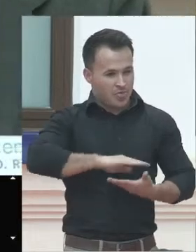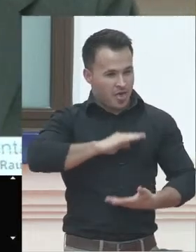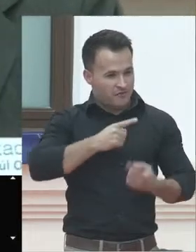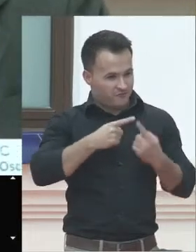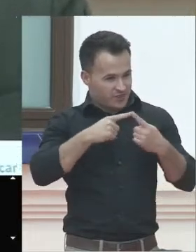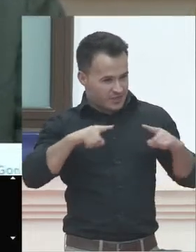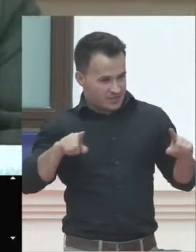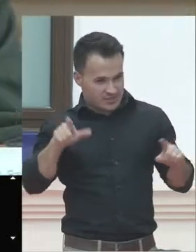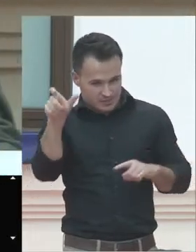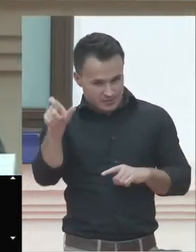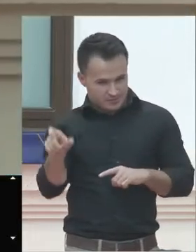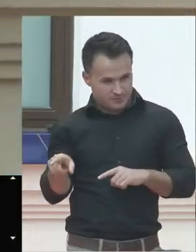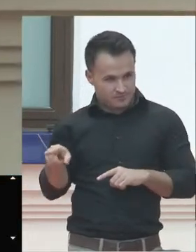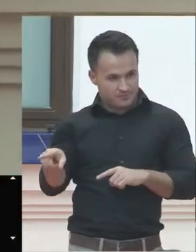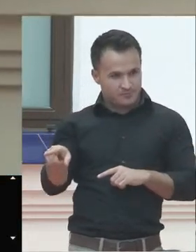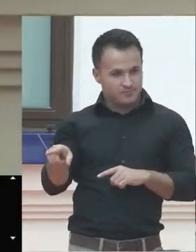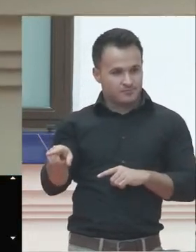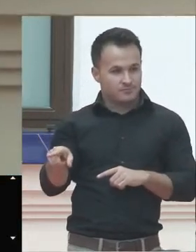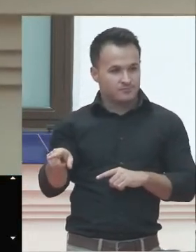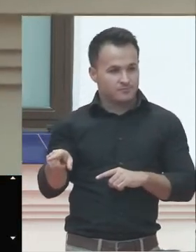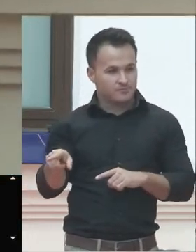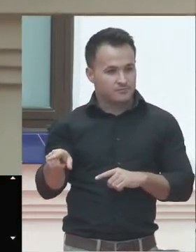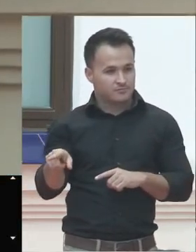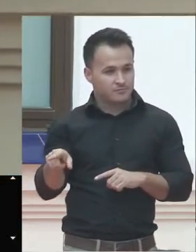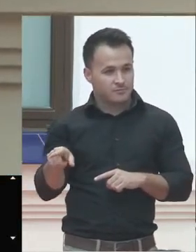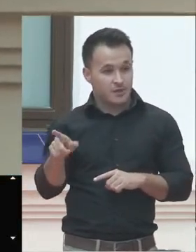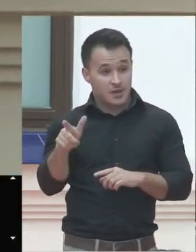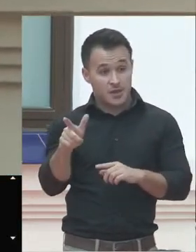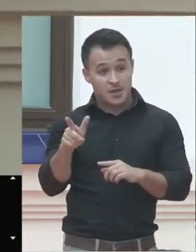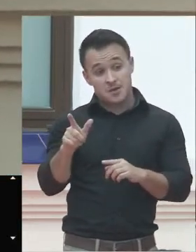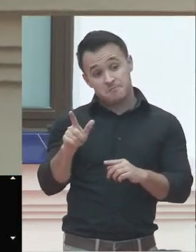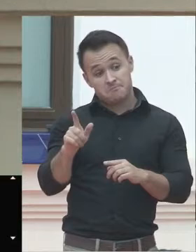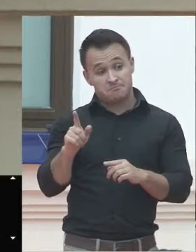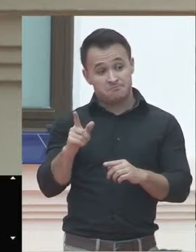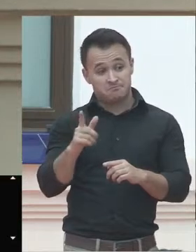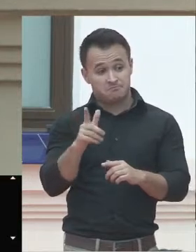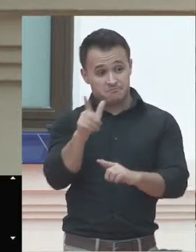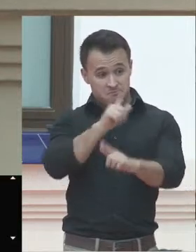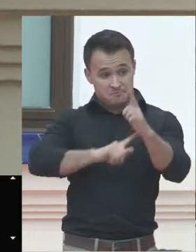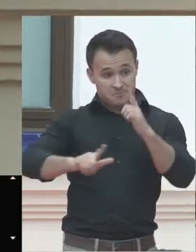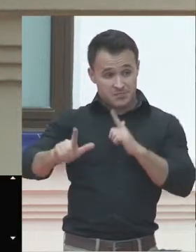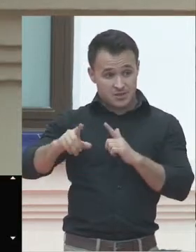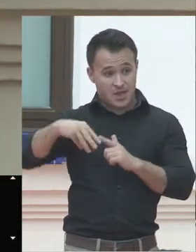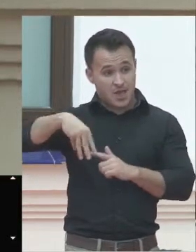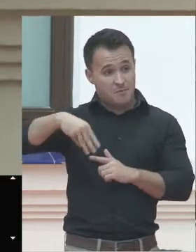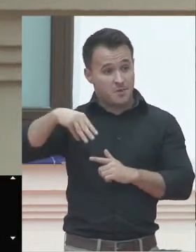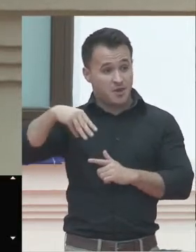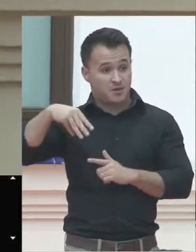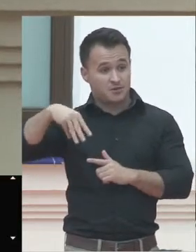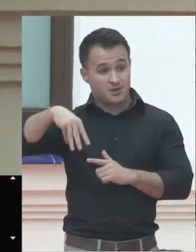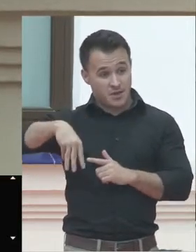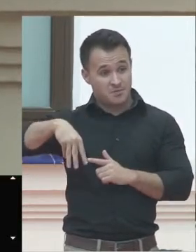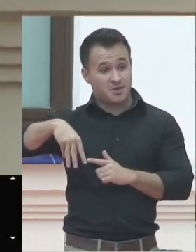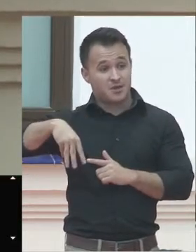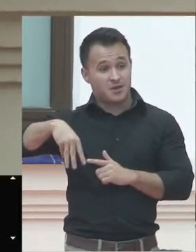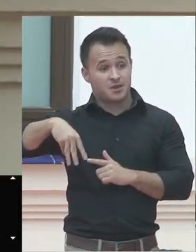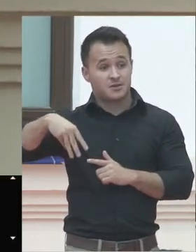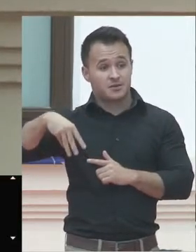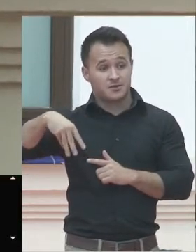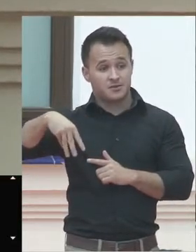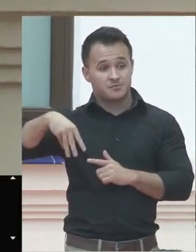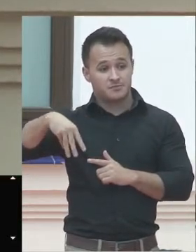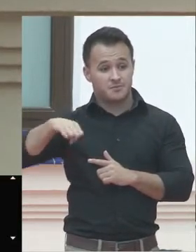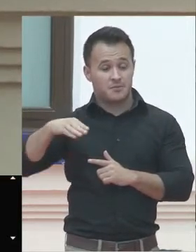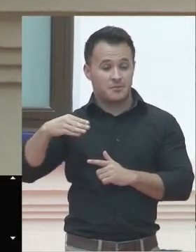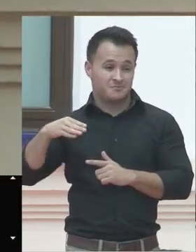pues se cataloga como un PMR, es decir, un pasajero con movilidad reducida. Hay distintas clases de pasajeros con movilidad